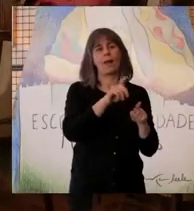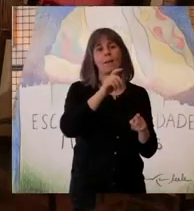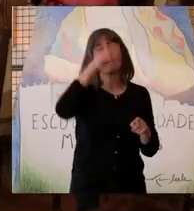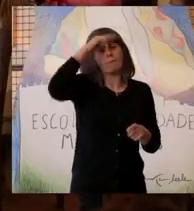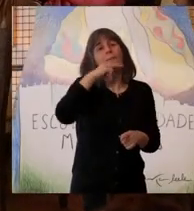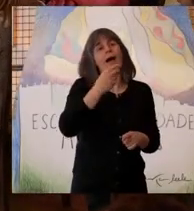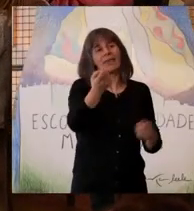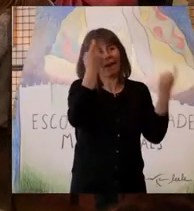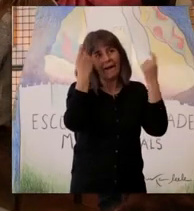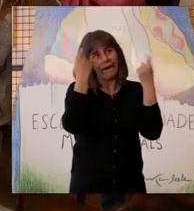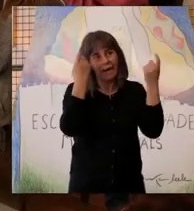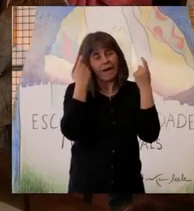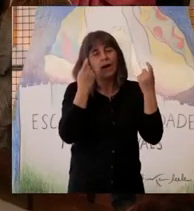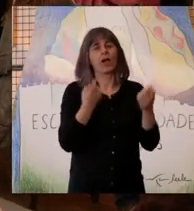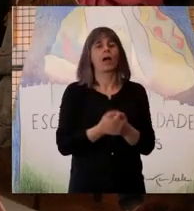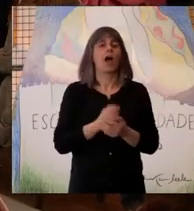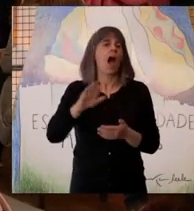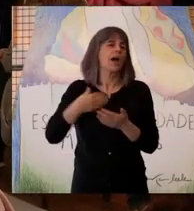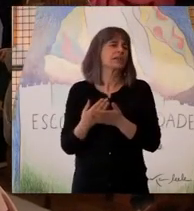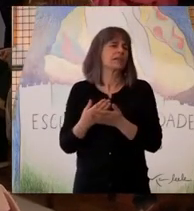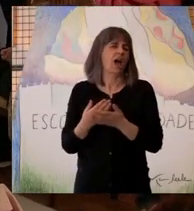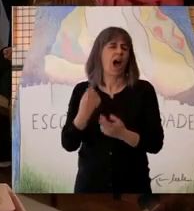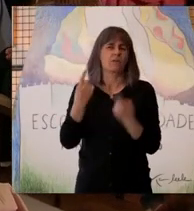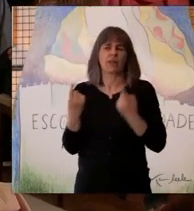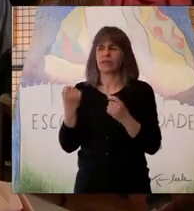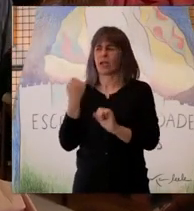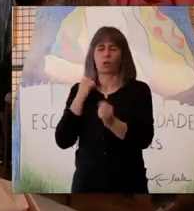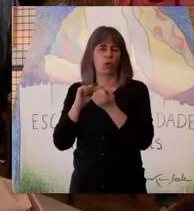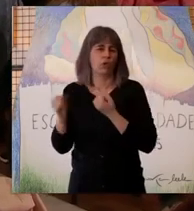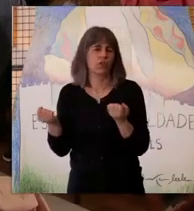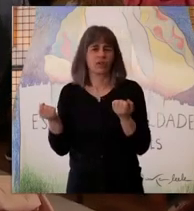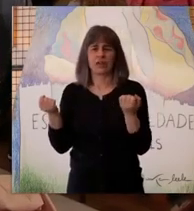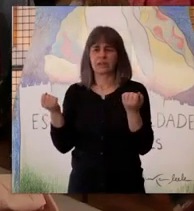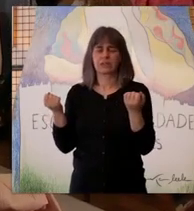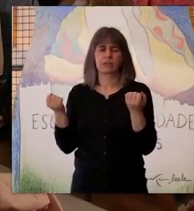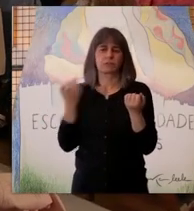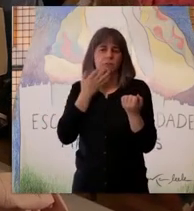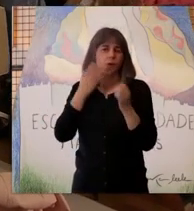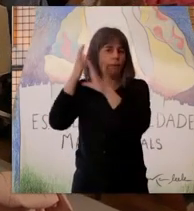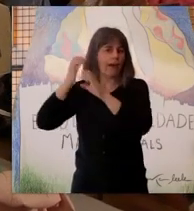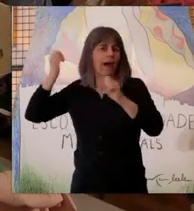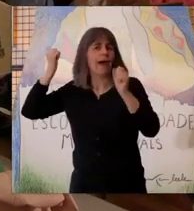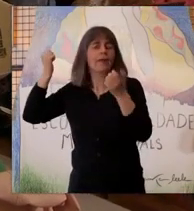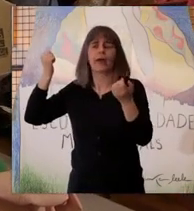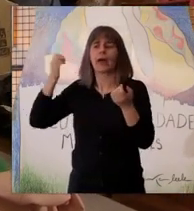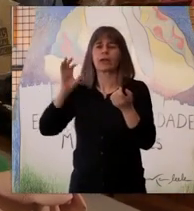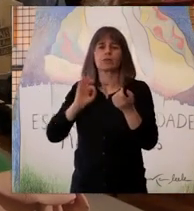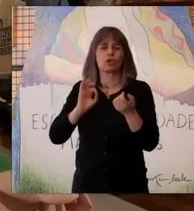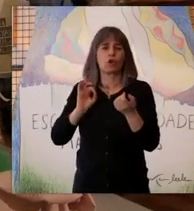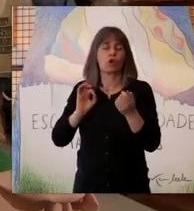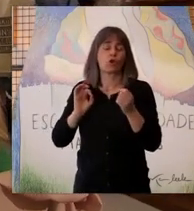tal hasta escena rocambolescas Pues en senas en embajadas o en relaciones